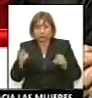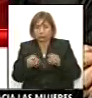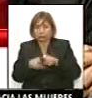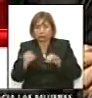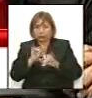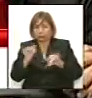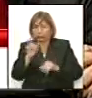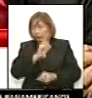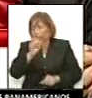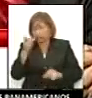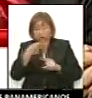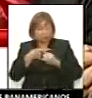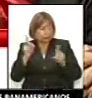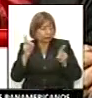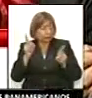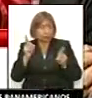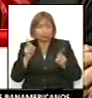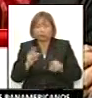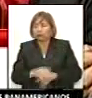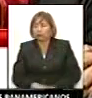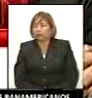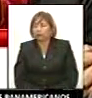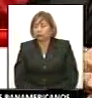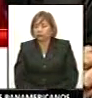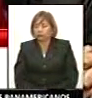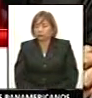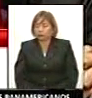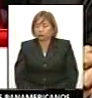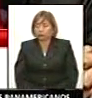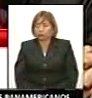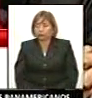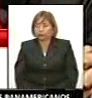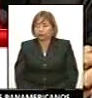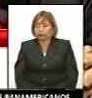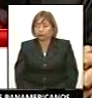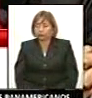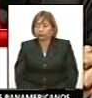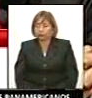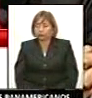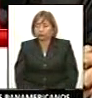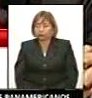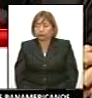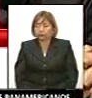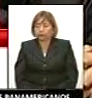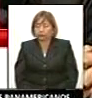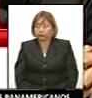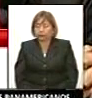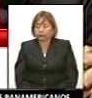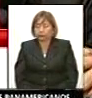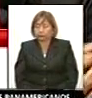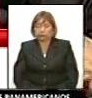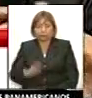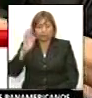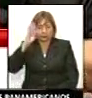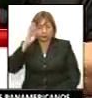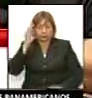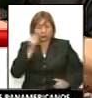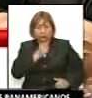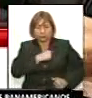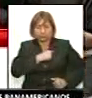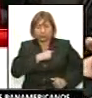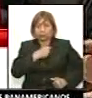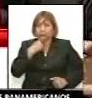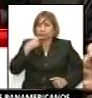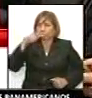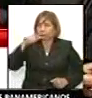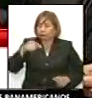Son dos cosas totalmente diferentes. Y en el caso de los policías, presidenta, aquí